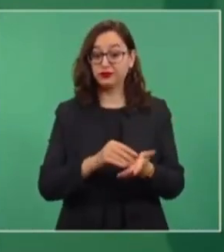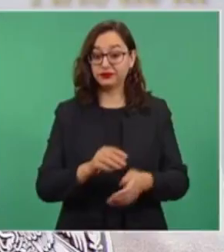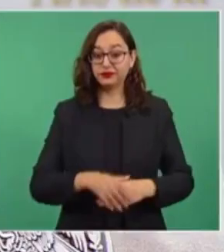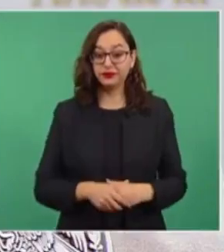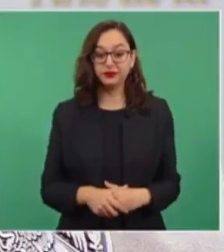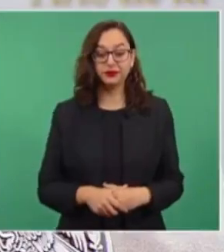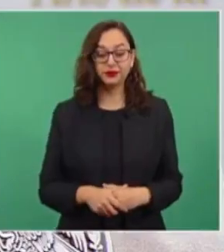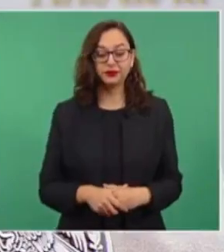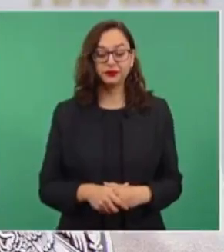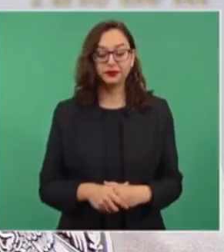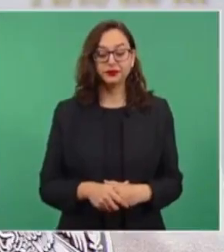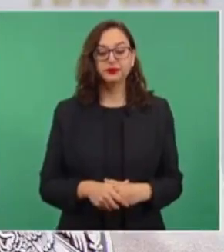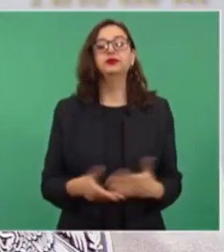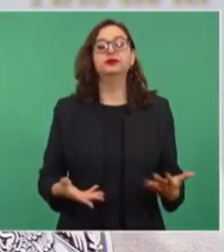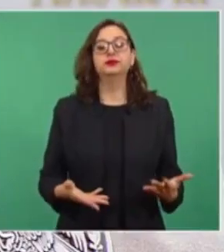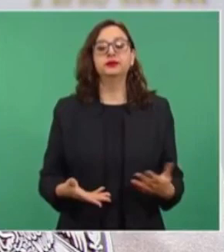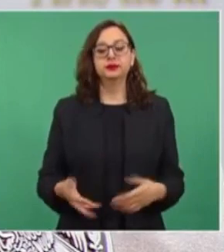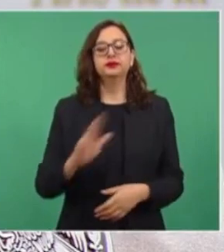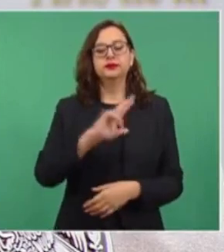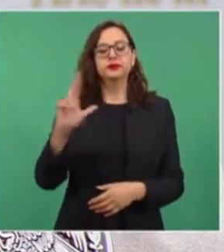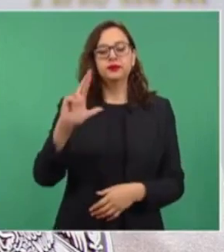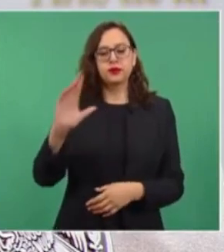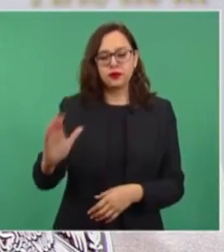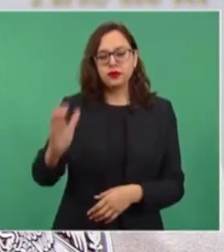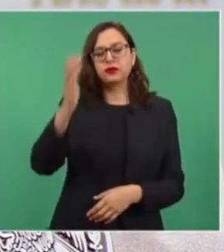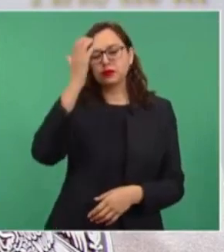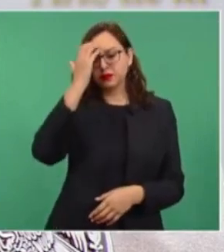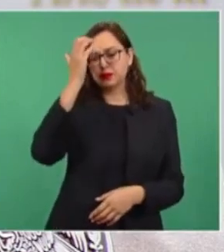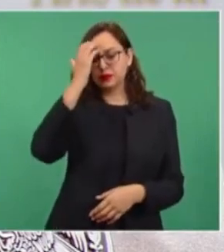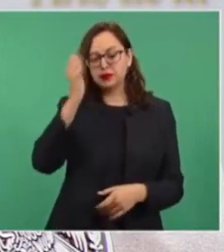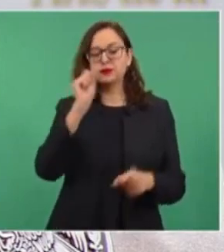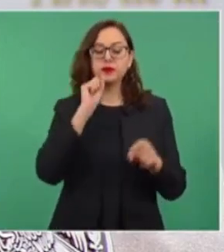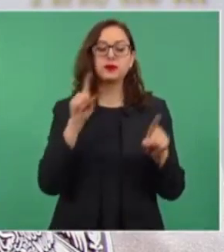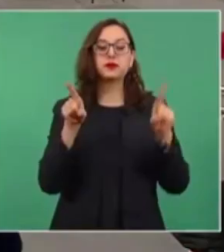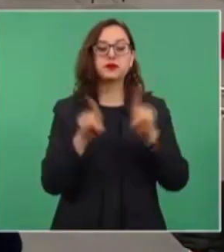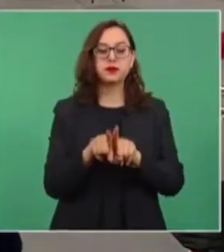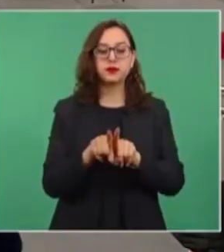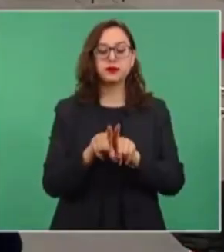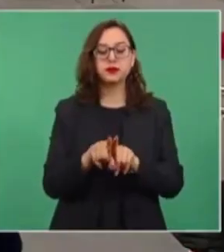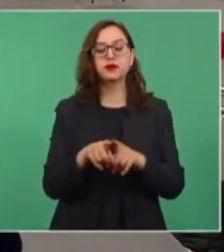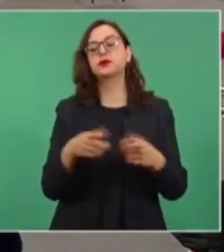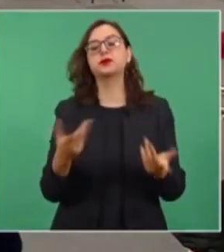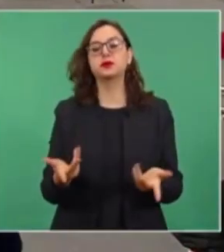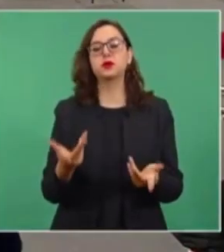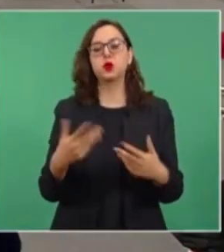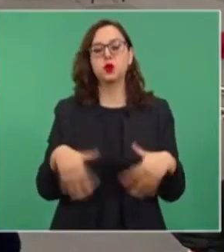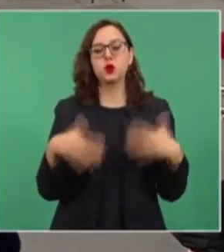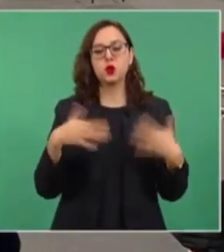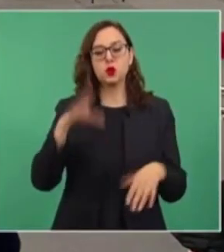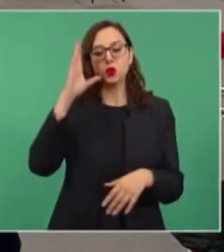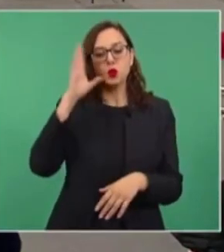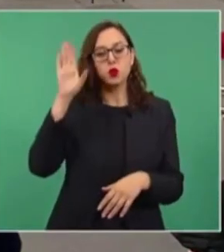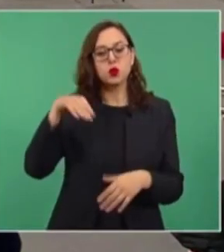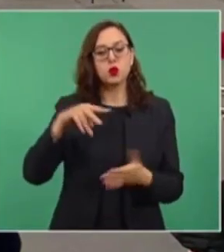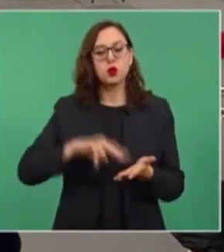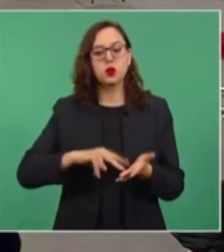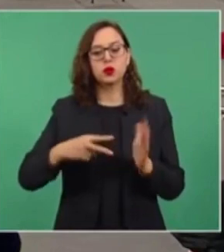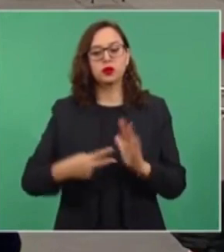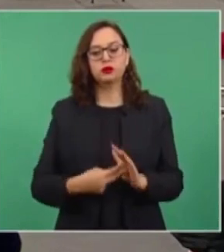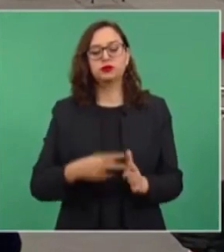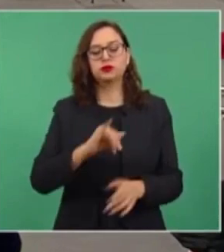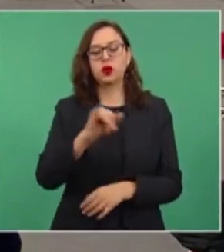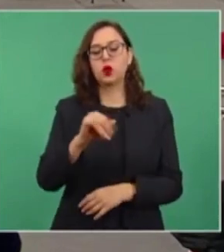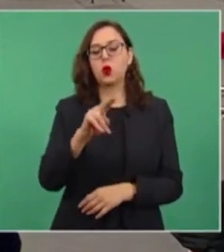Mi reconocimiento también al maestro y sabio ingeniero Juan